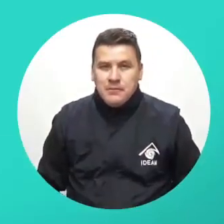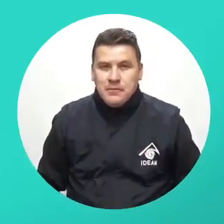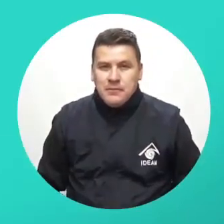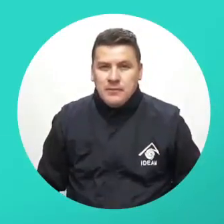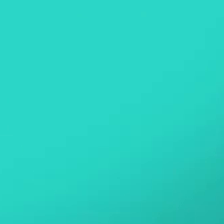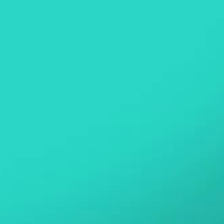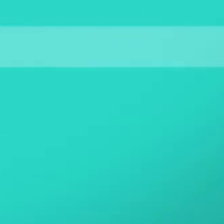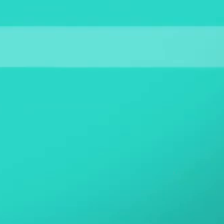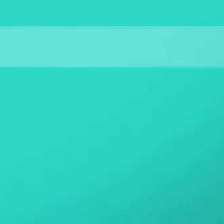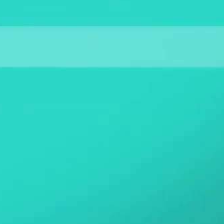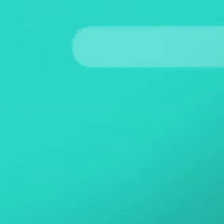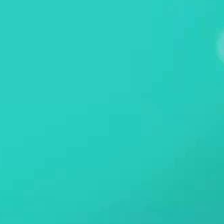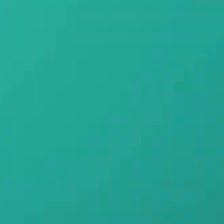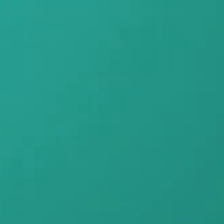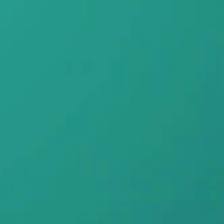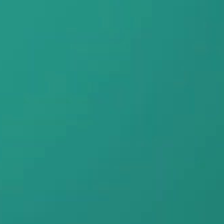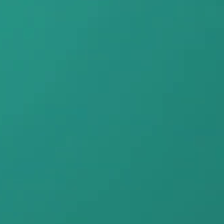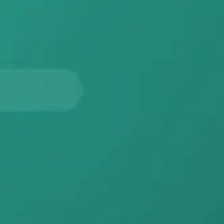96B70.